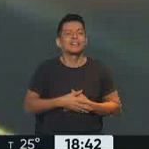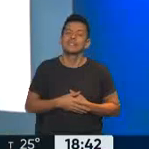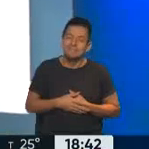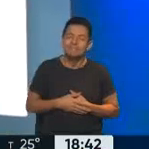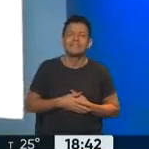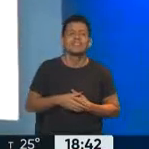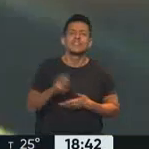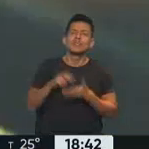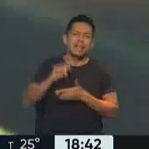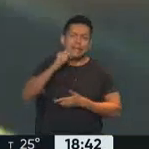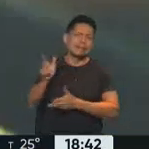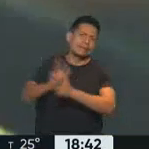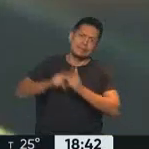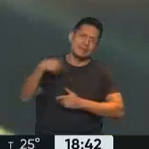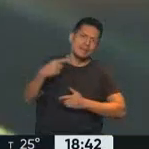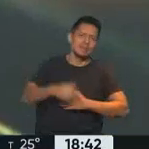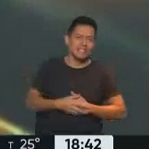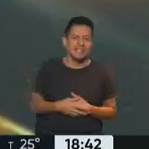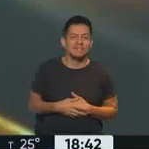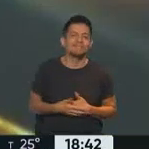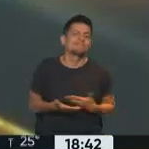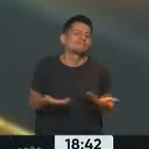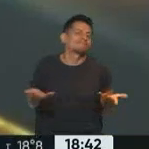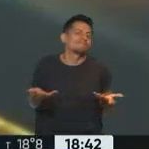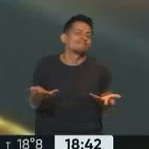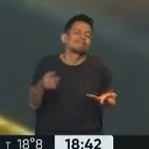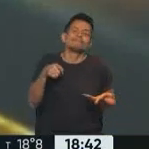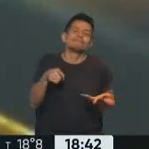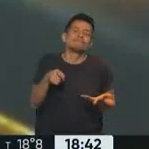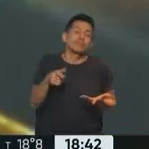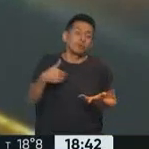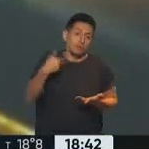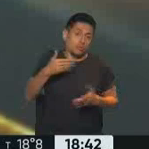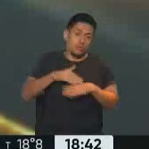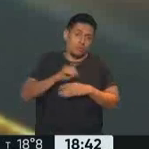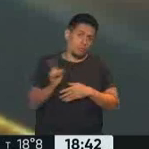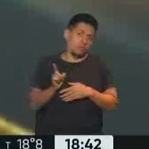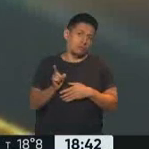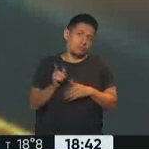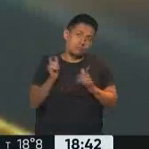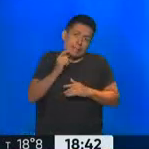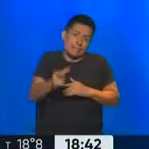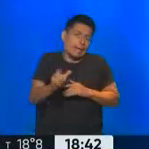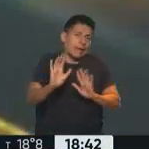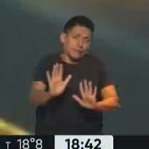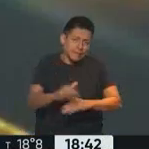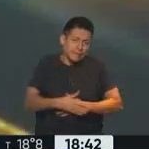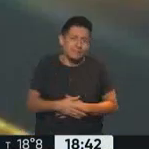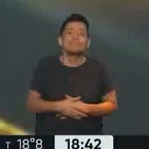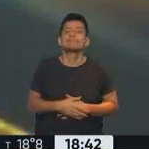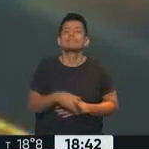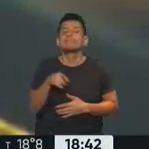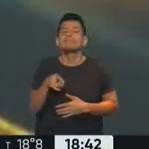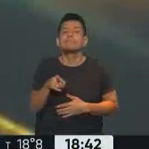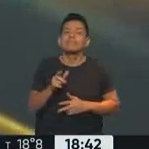tan lindas noticias. Bueno, estas secciones no maten al mensajero, pero de verdad. Por favor, claro. Bueno, Horacio, nos